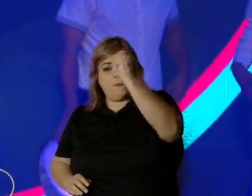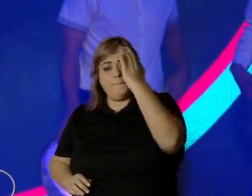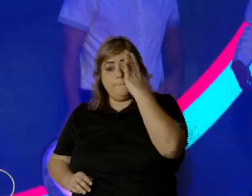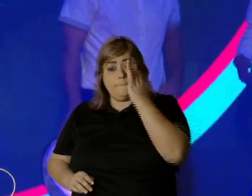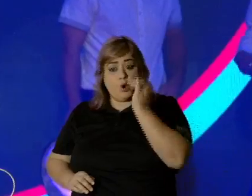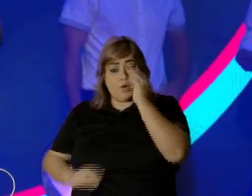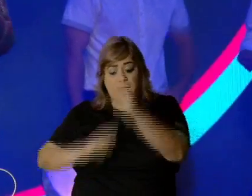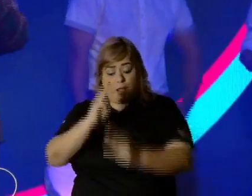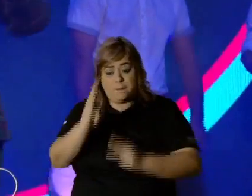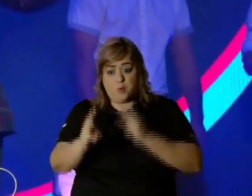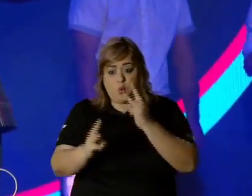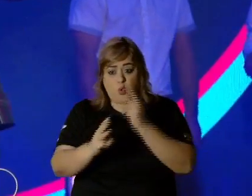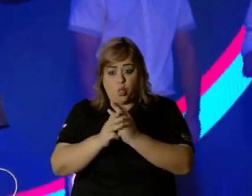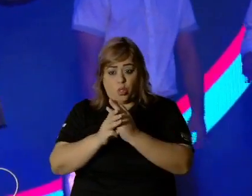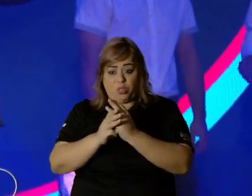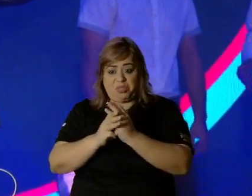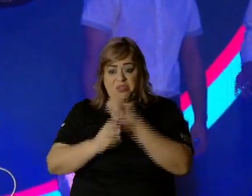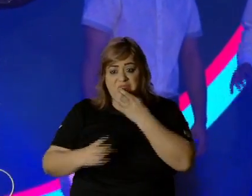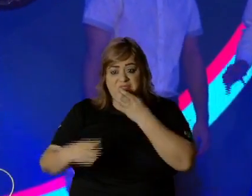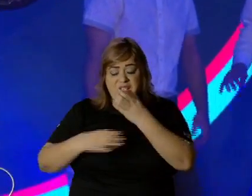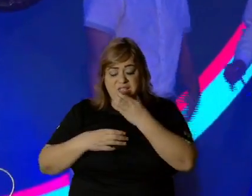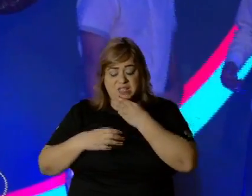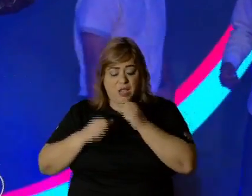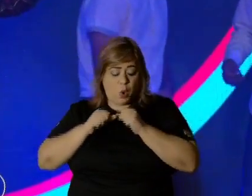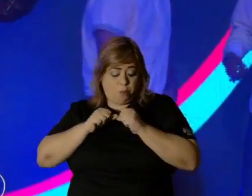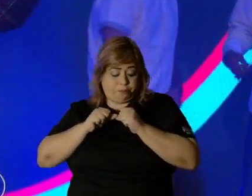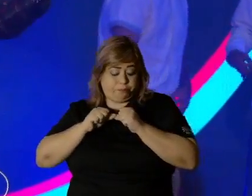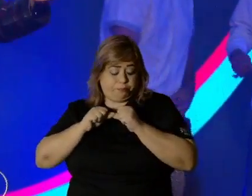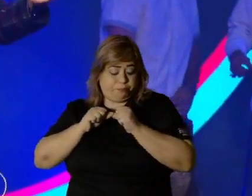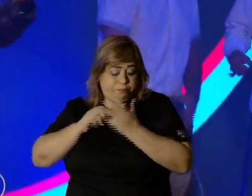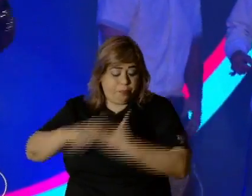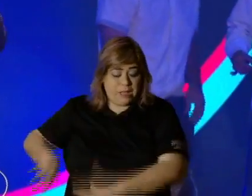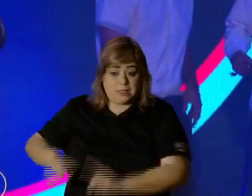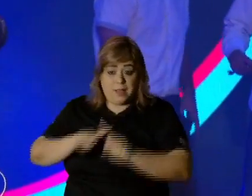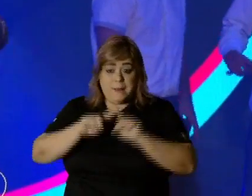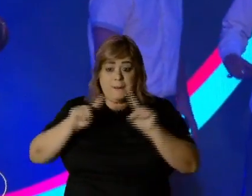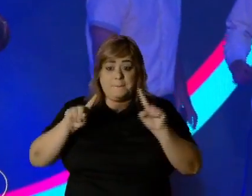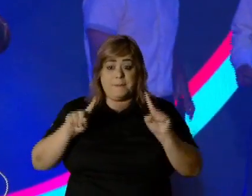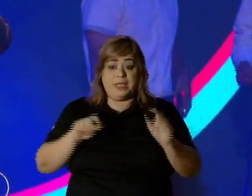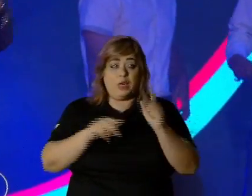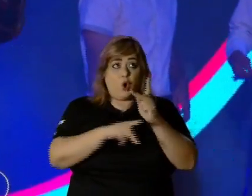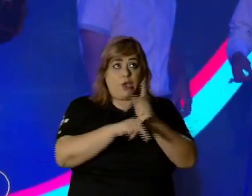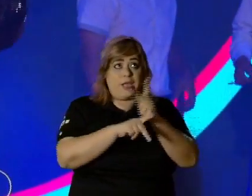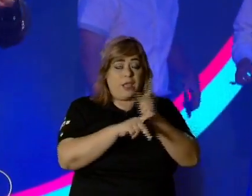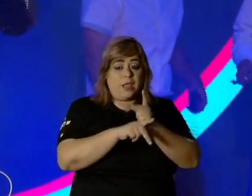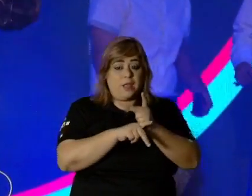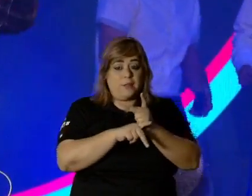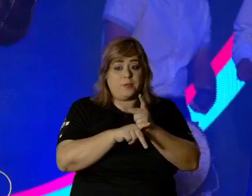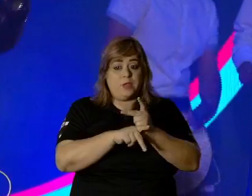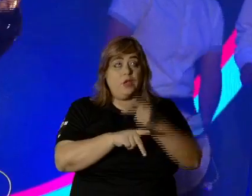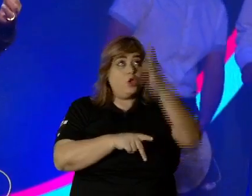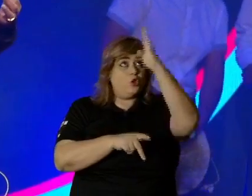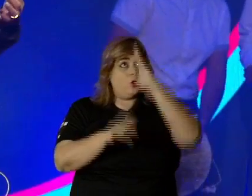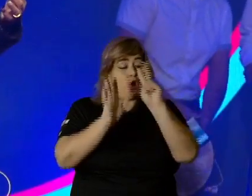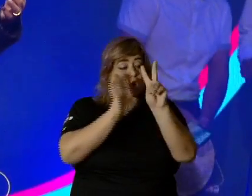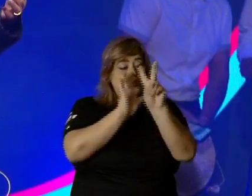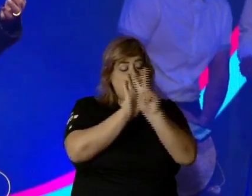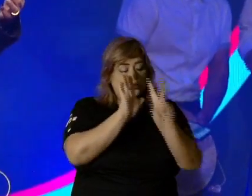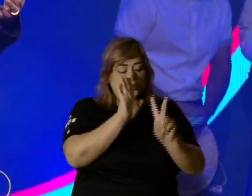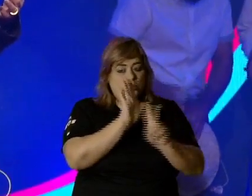y sus deseos, pero el que hace la voluntad de Dios permanece para siempre. Cristo